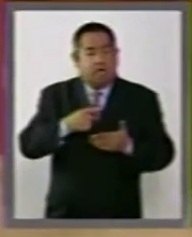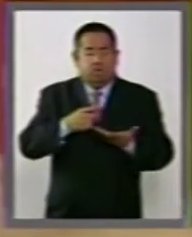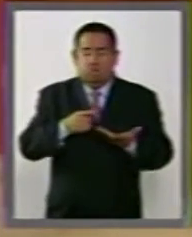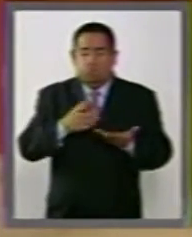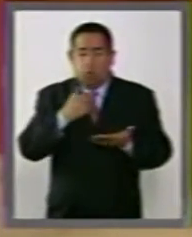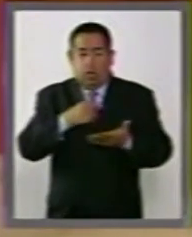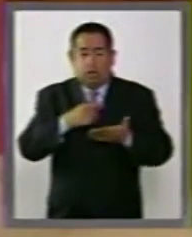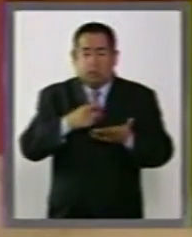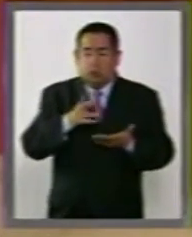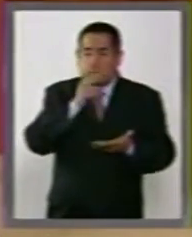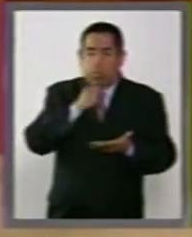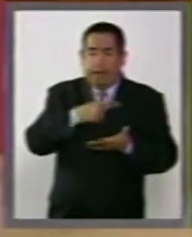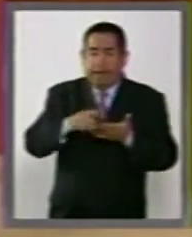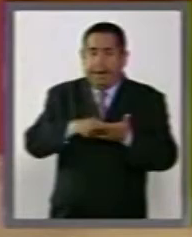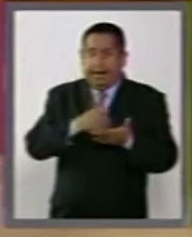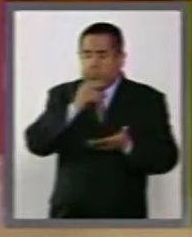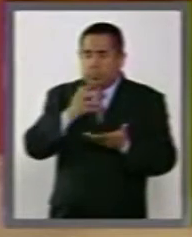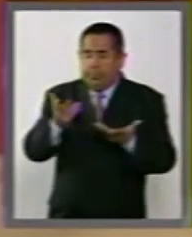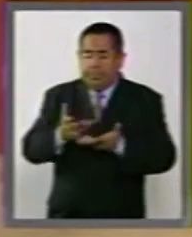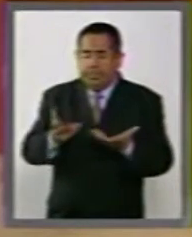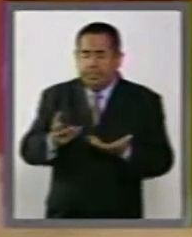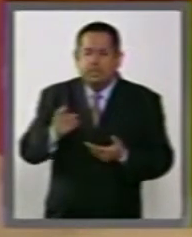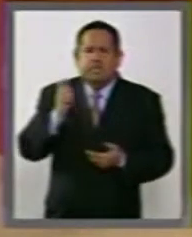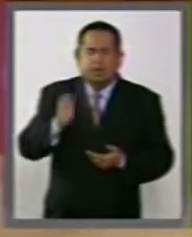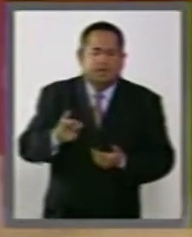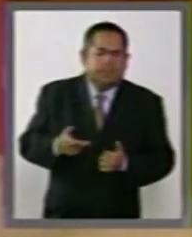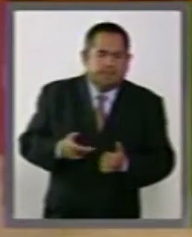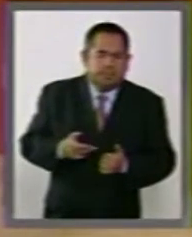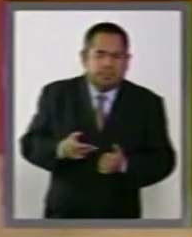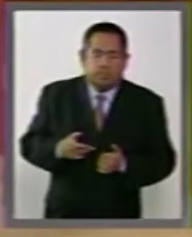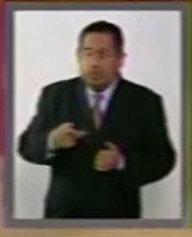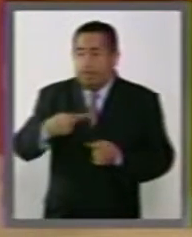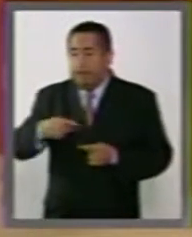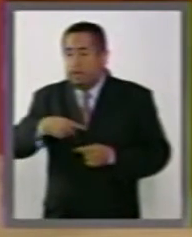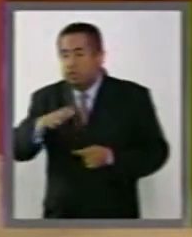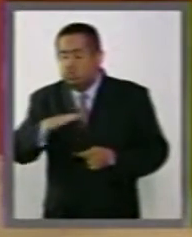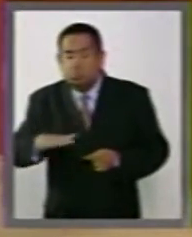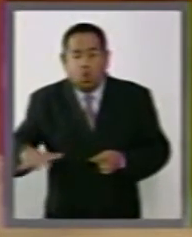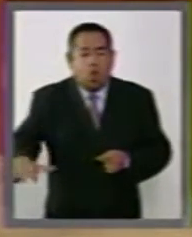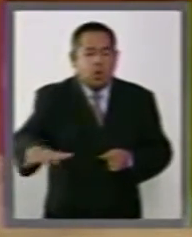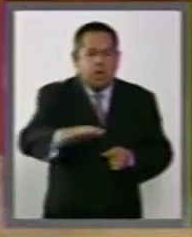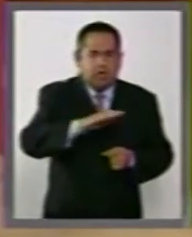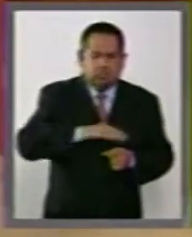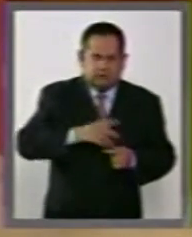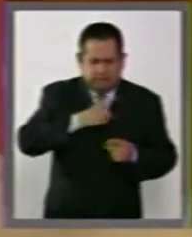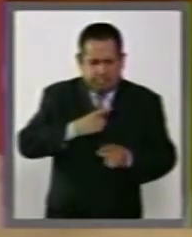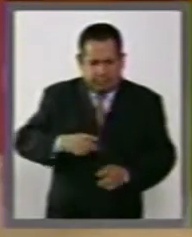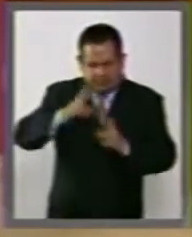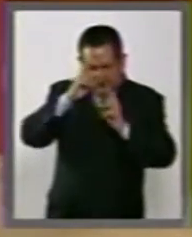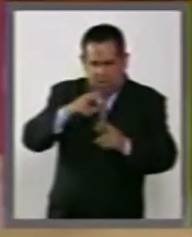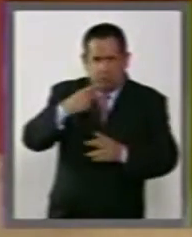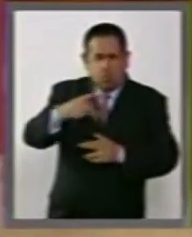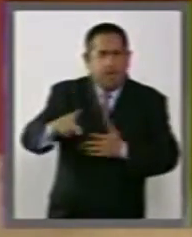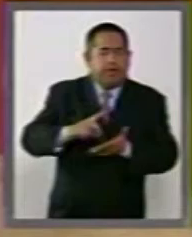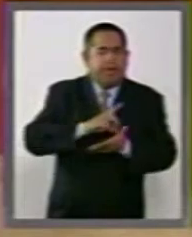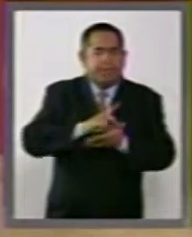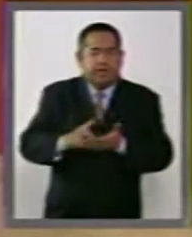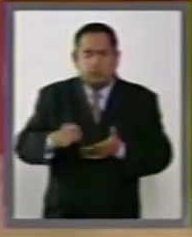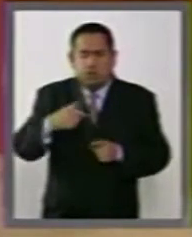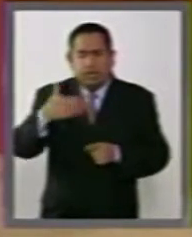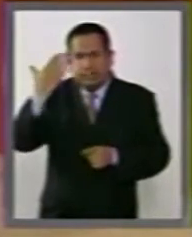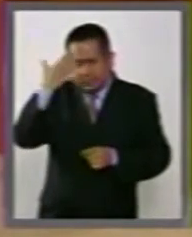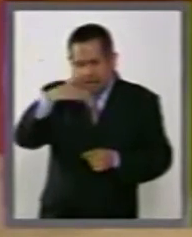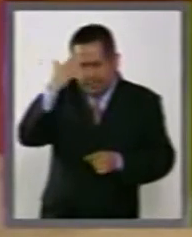la posibilidad de que el pueblo se le respete su derecho a